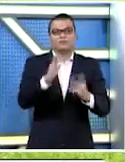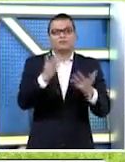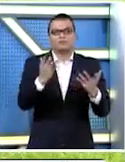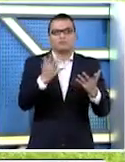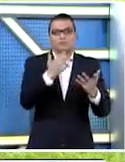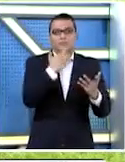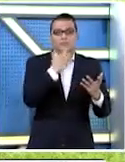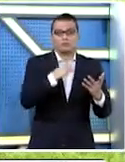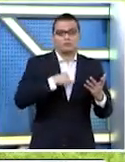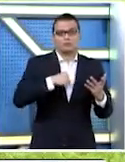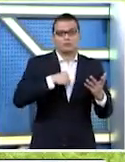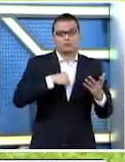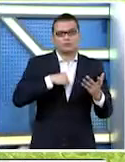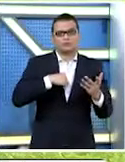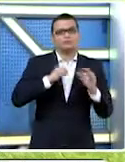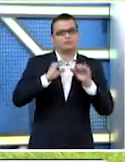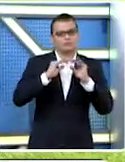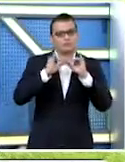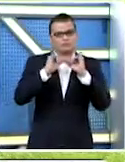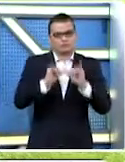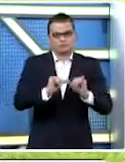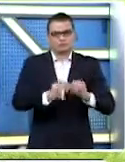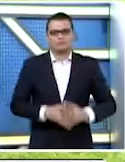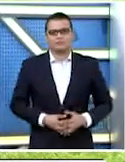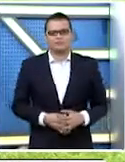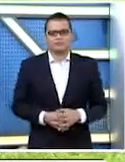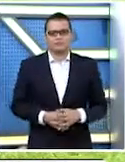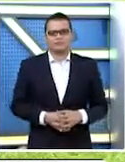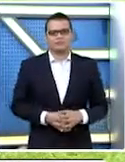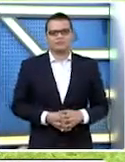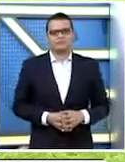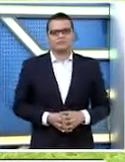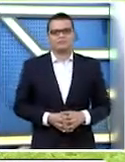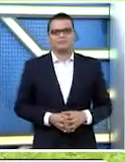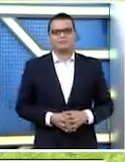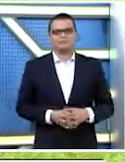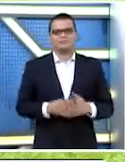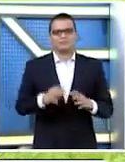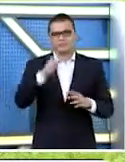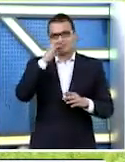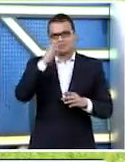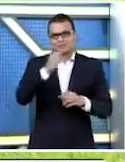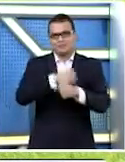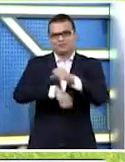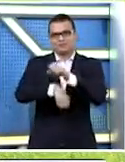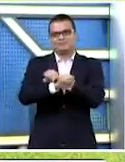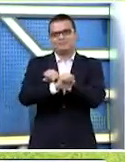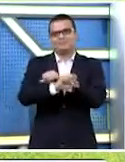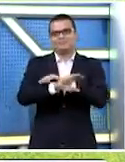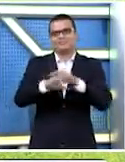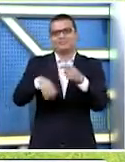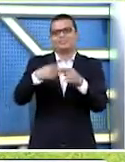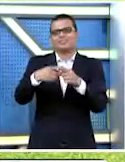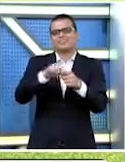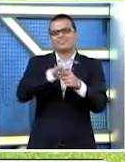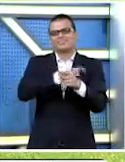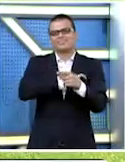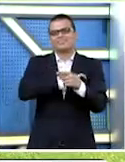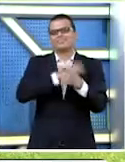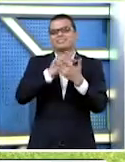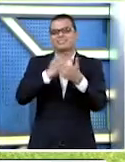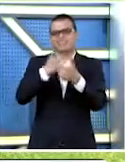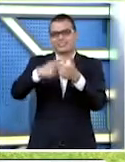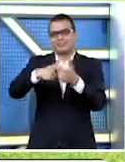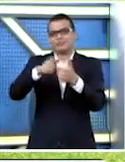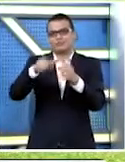autorizado a salir, sigue en casa. Conversamos con Nicolás Benedetti, exjugador del Deportivo Cali, ahora en el